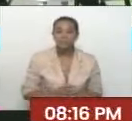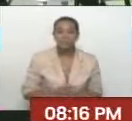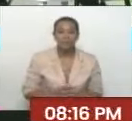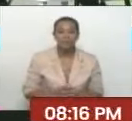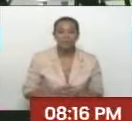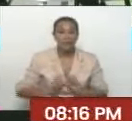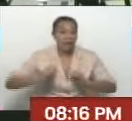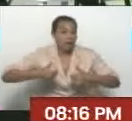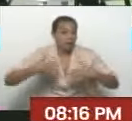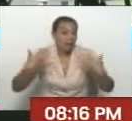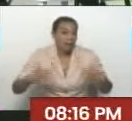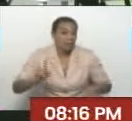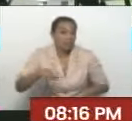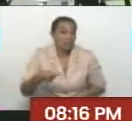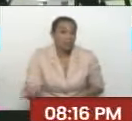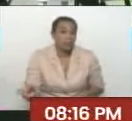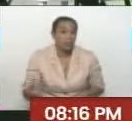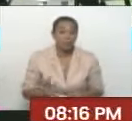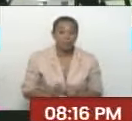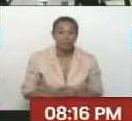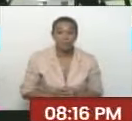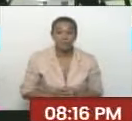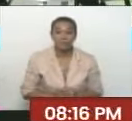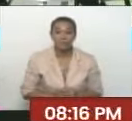Ajá. Arranca. Vamos a ver.